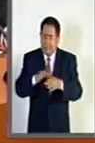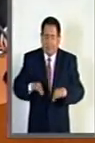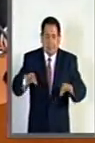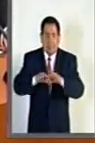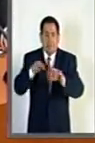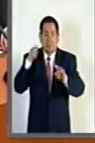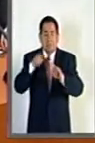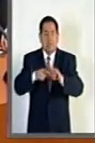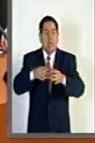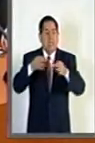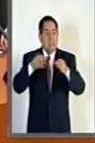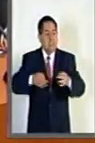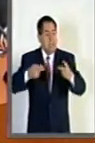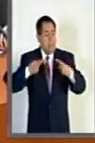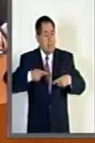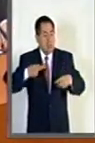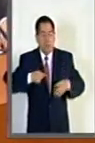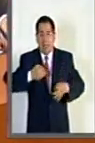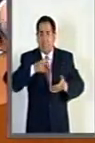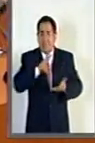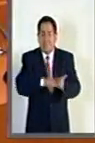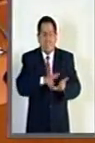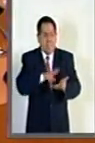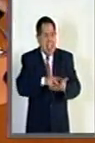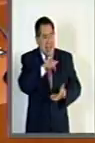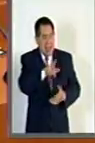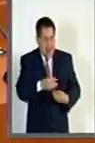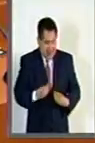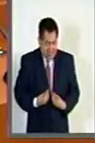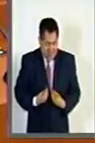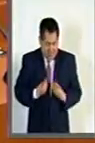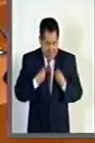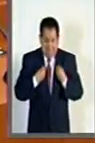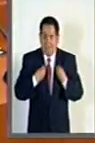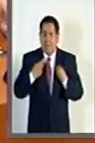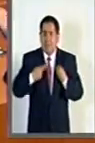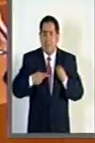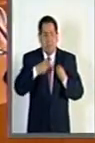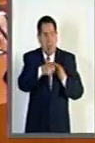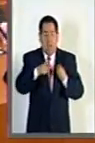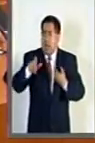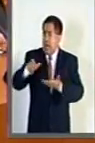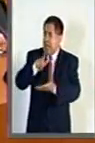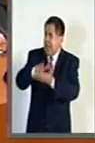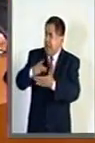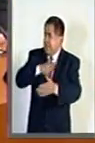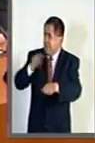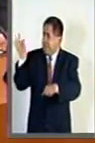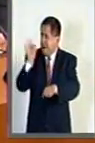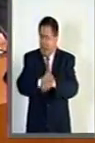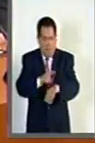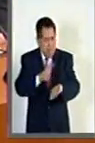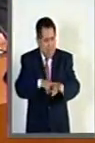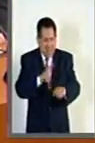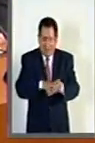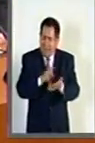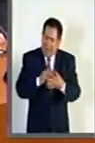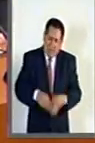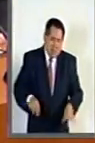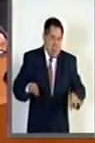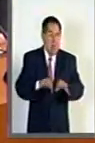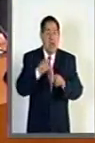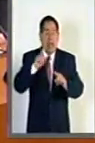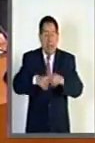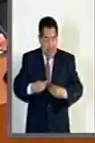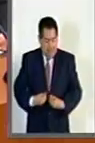la integridad de las personas, es la vida. El bien tutelado por la ley siempre será primeramente